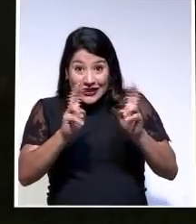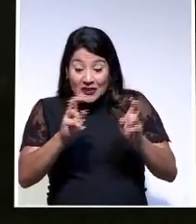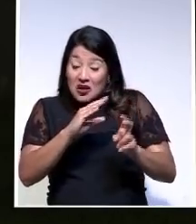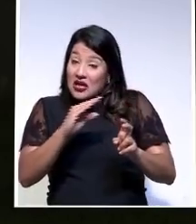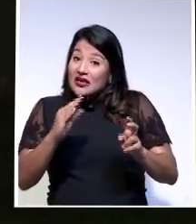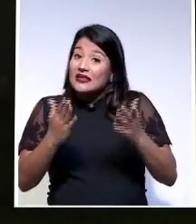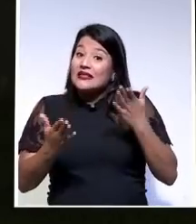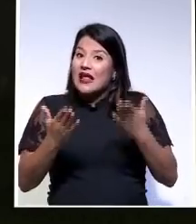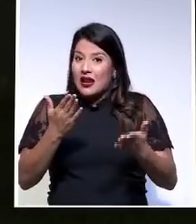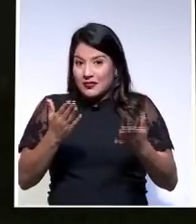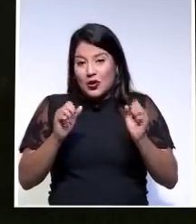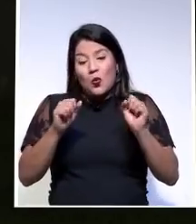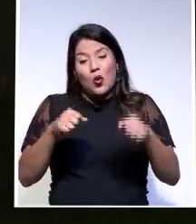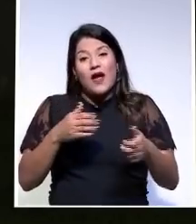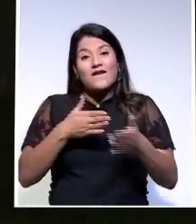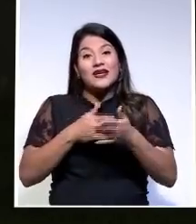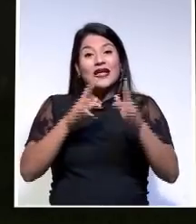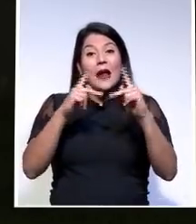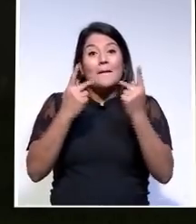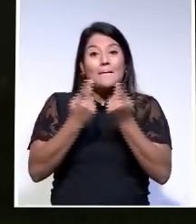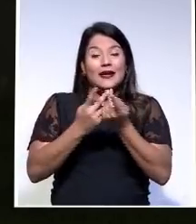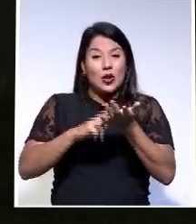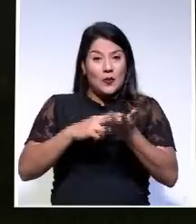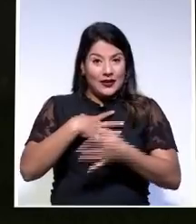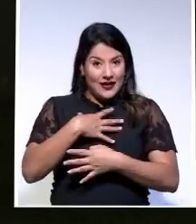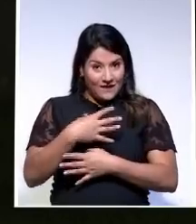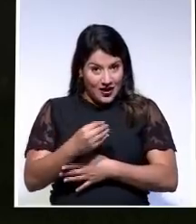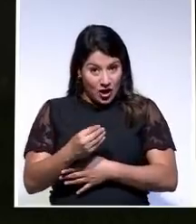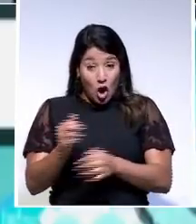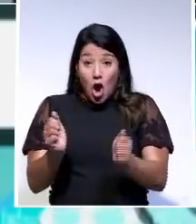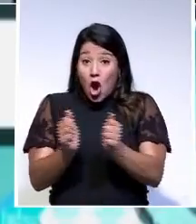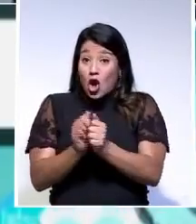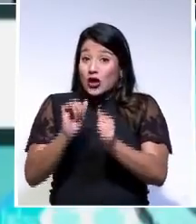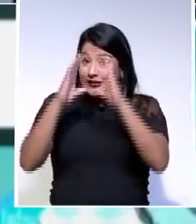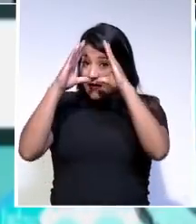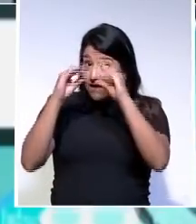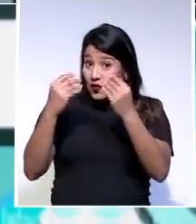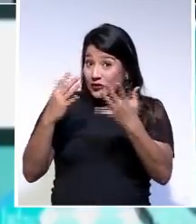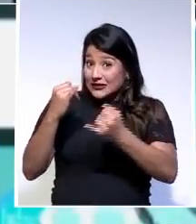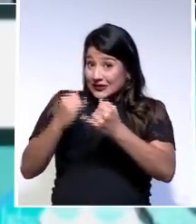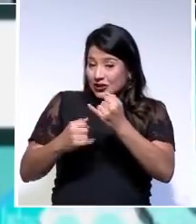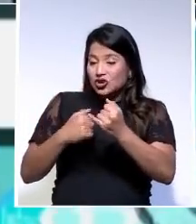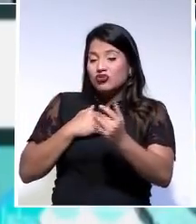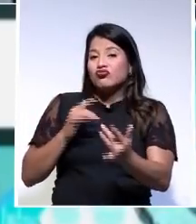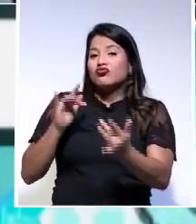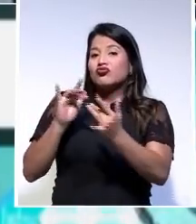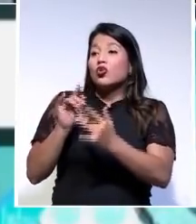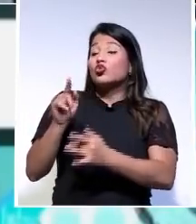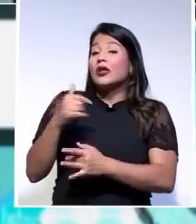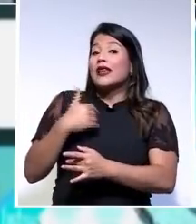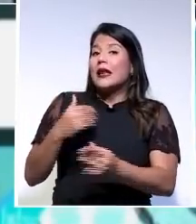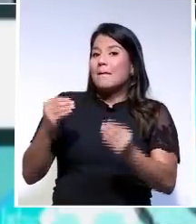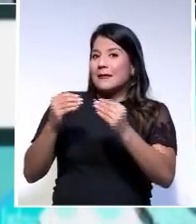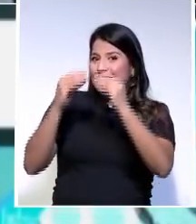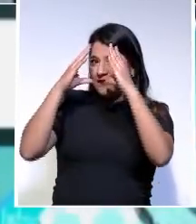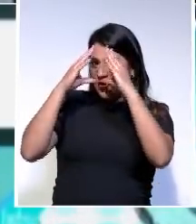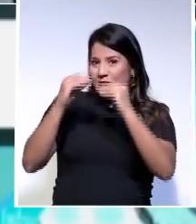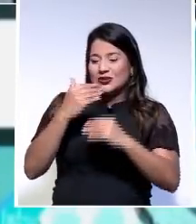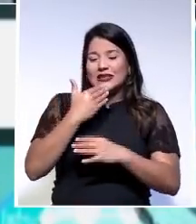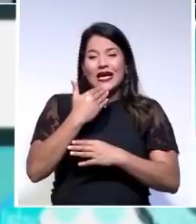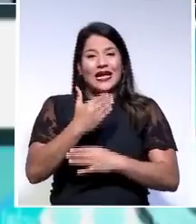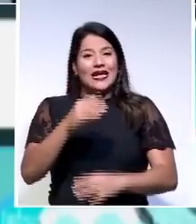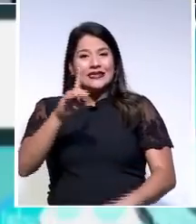una repercusión en el Partido Liberación Nacional. Ernesto, con esta información vamos a regresar con usted, que tiene muchísimo más allá en el set principal.